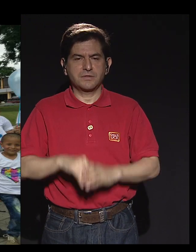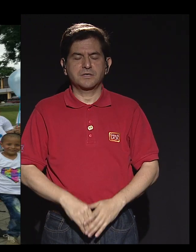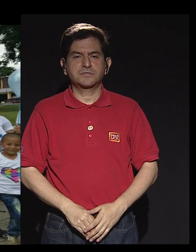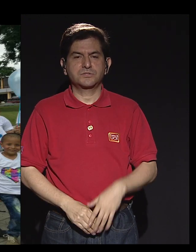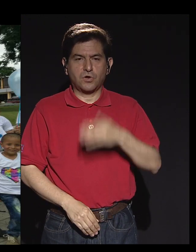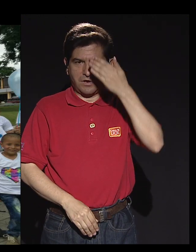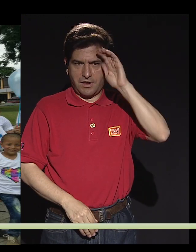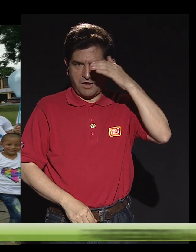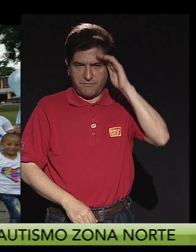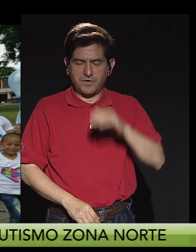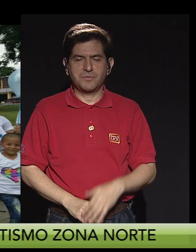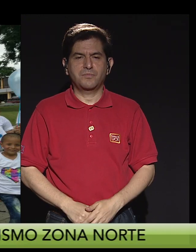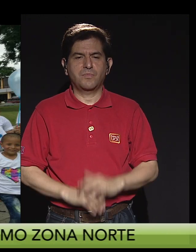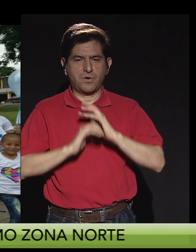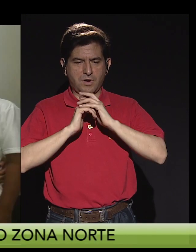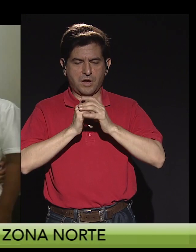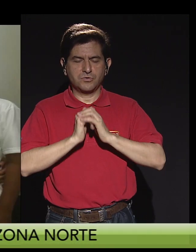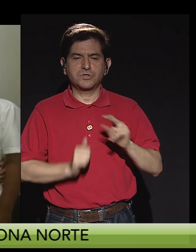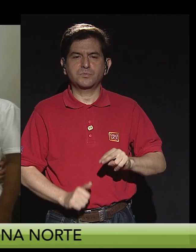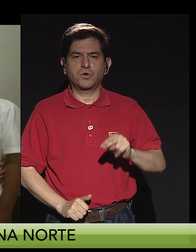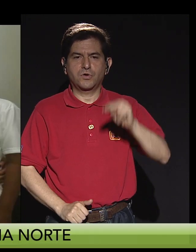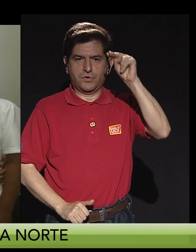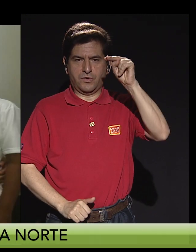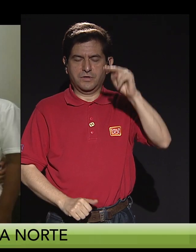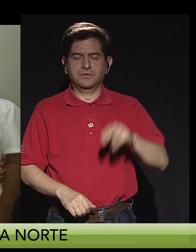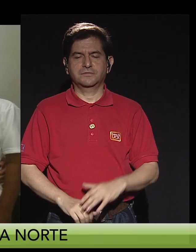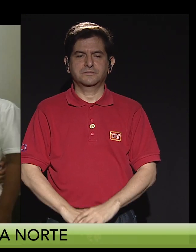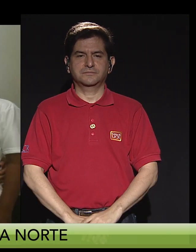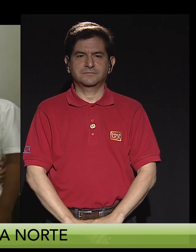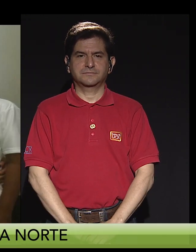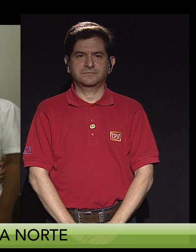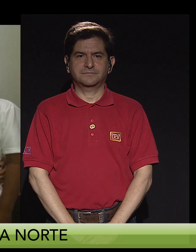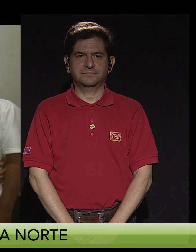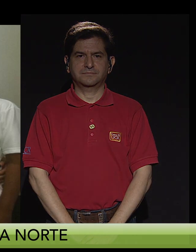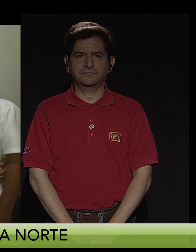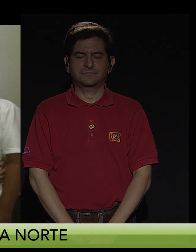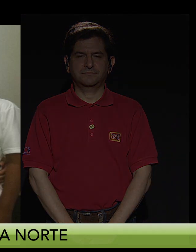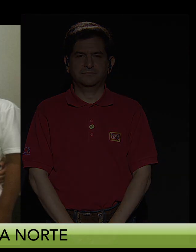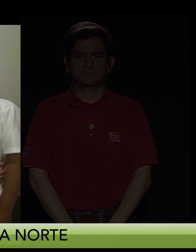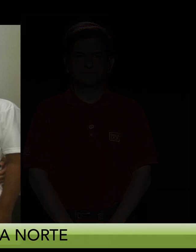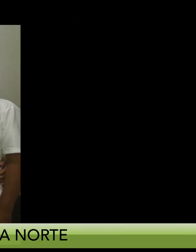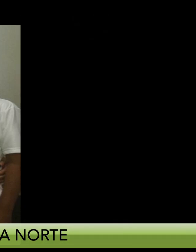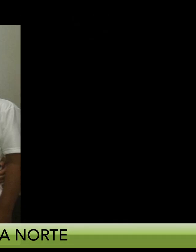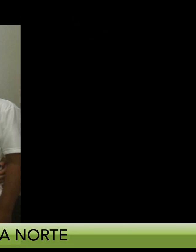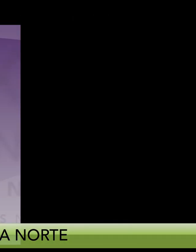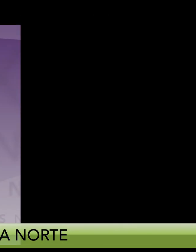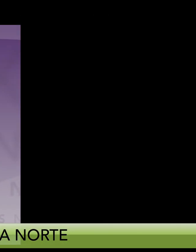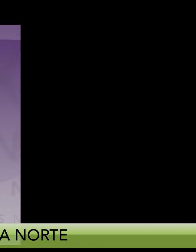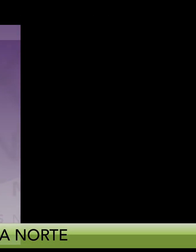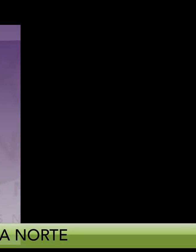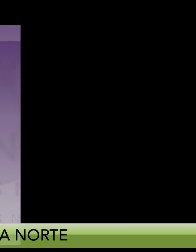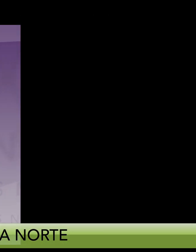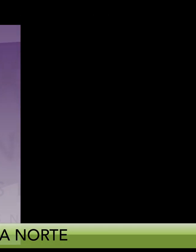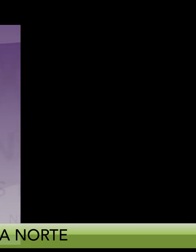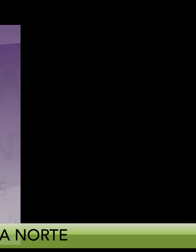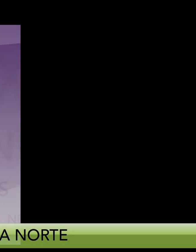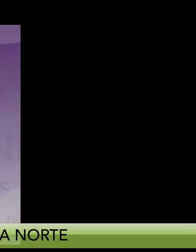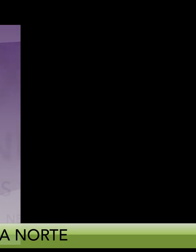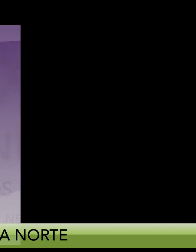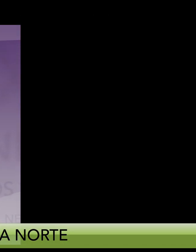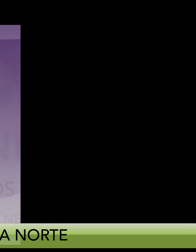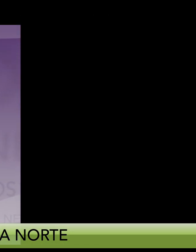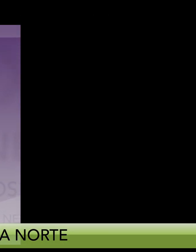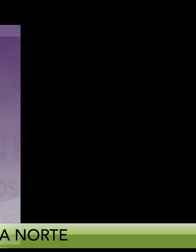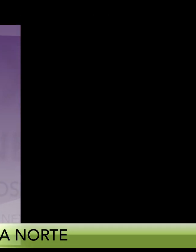interesa apoyar a la Asociación de Autismo de la Zona Norte o informarse sobre su trabajo, puede seguirlos en su perfil de Facebook